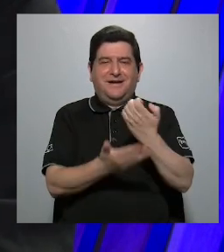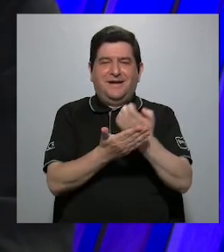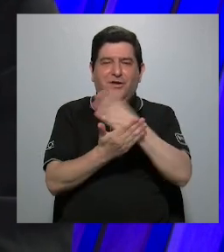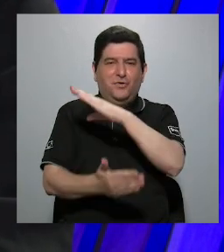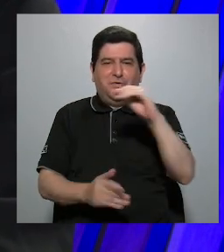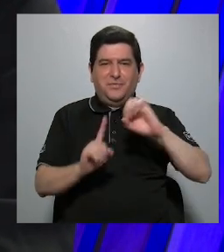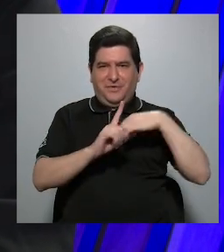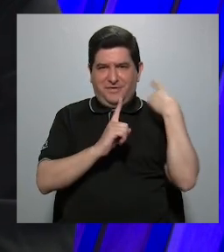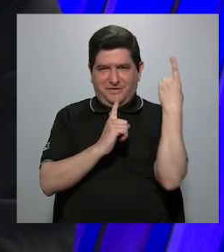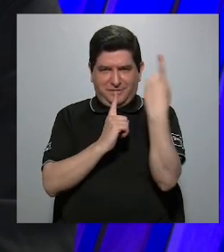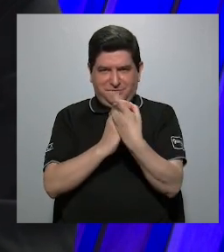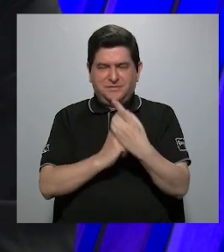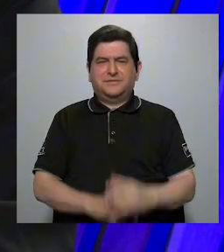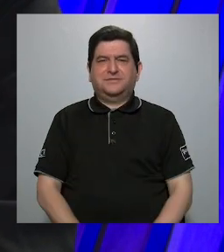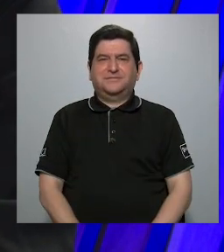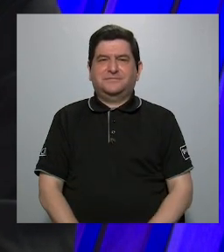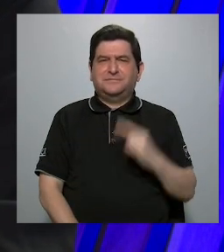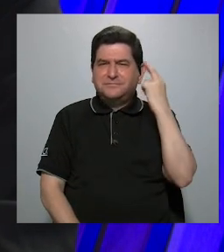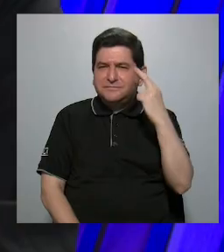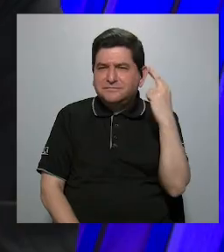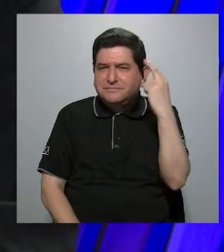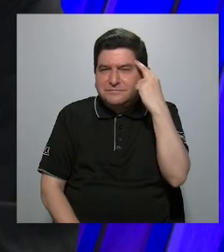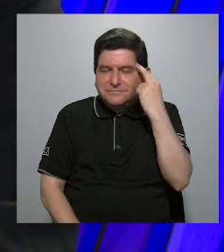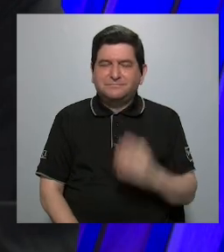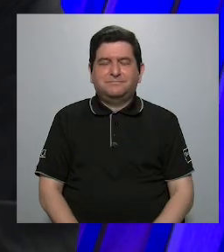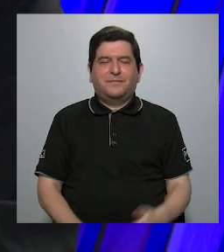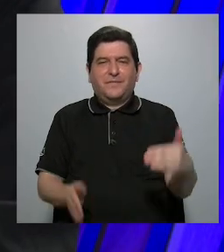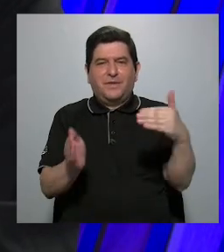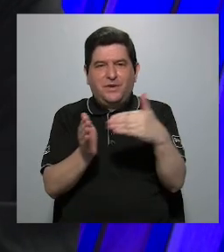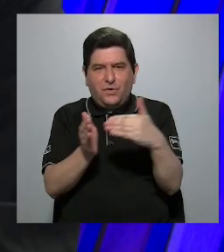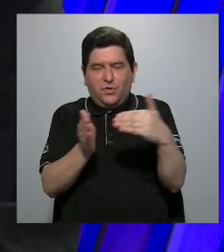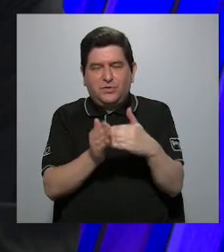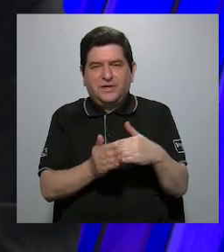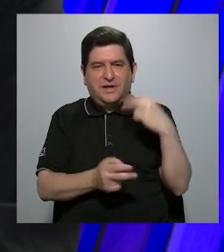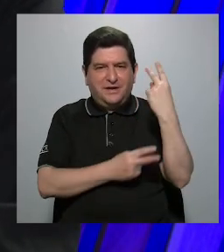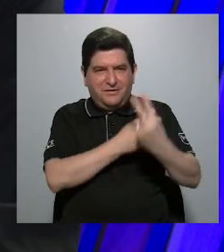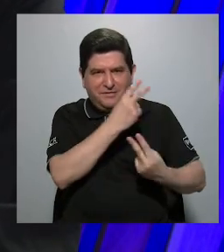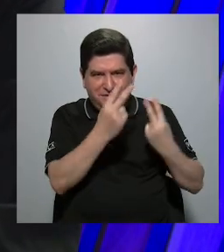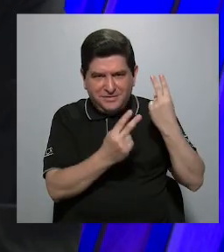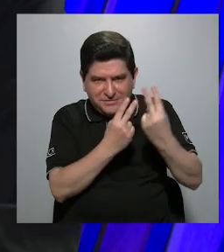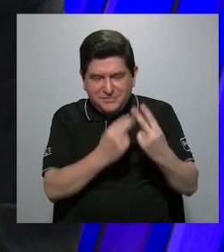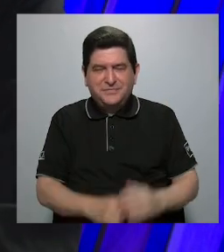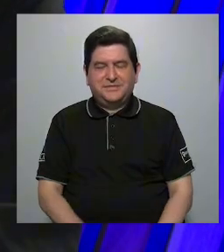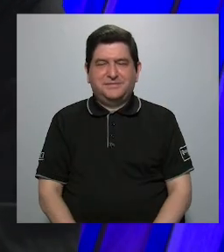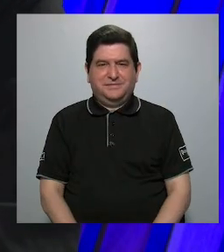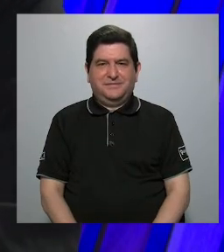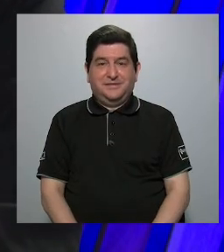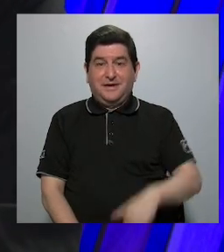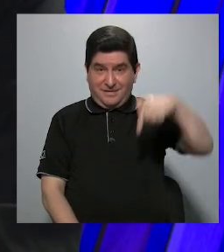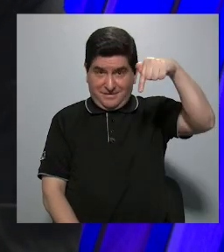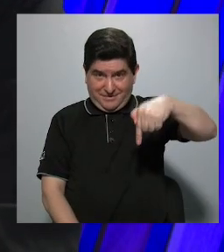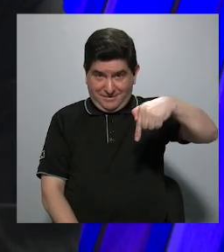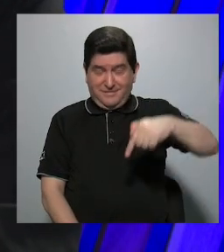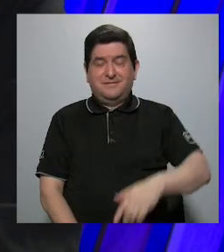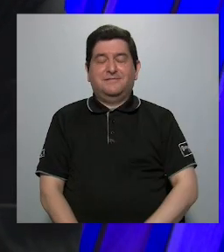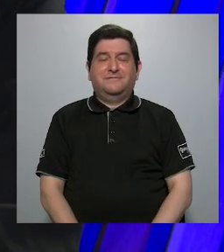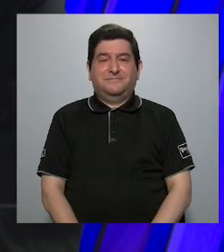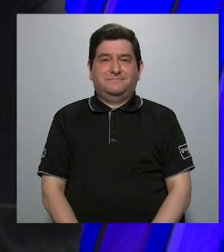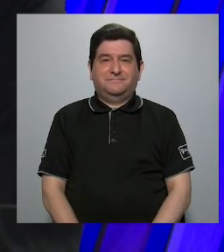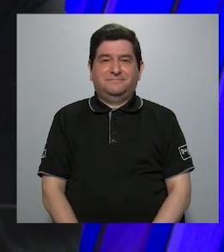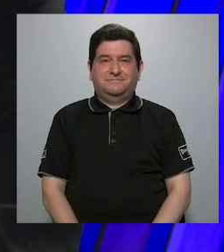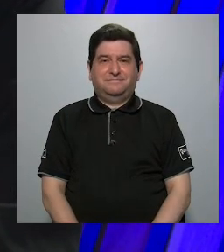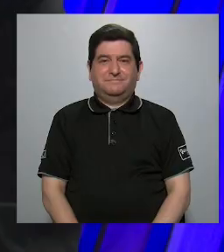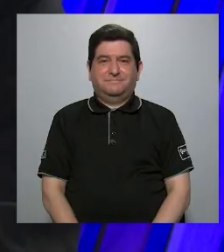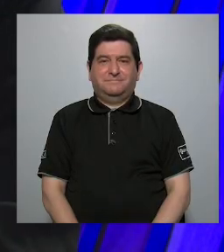eh, en Economía y Sociedad. Eh, Volvemos a tener la visita de